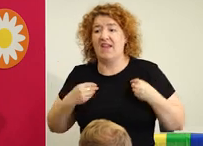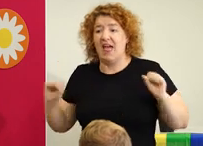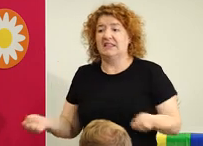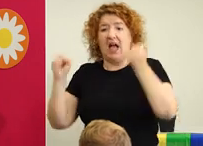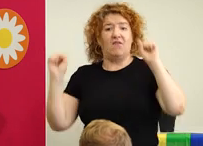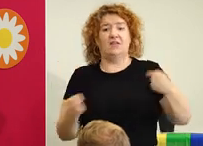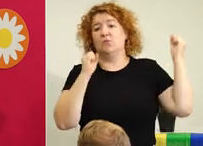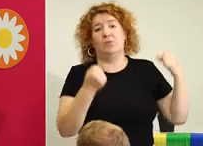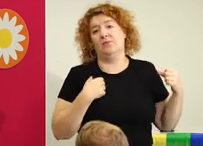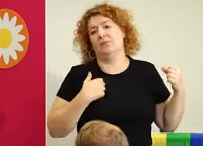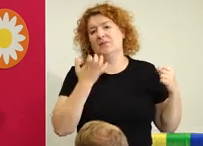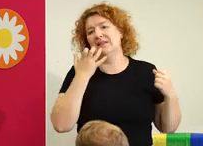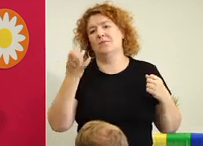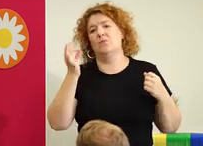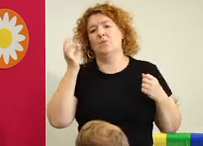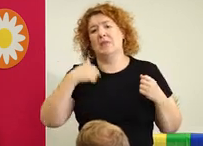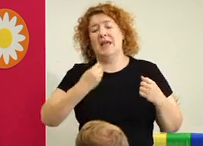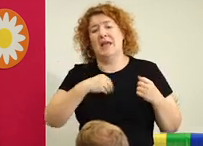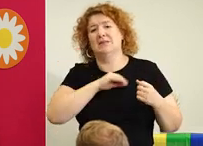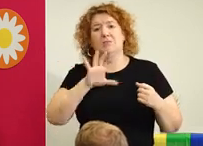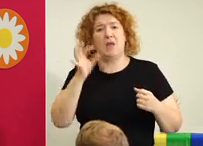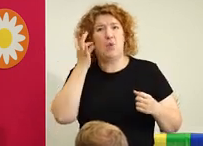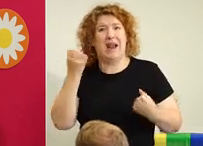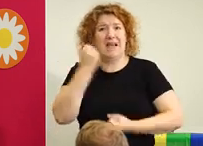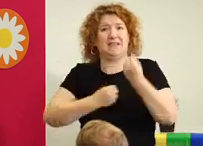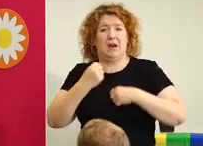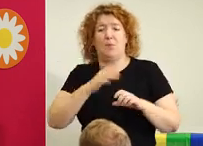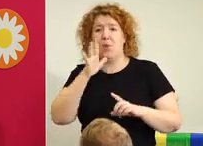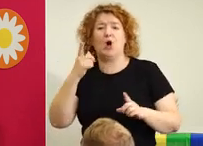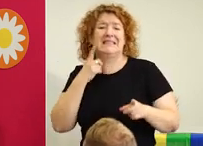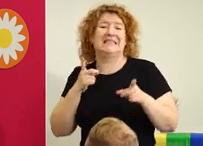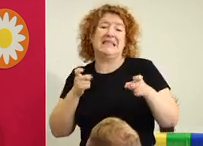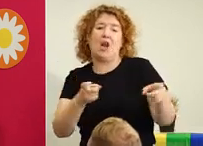que ninguna mujer más es asesinada en nuestro país por el terrorismo machista.